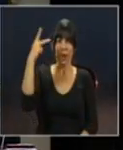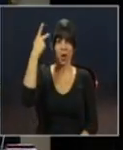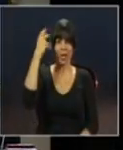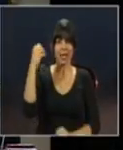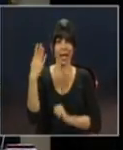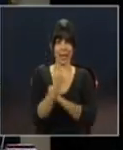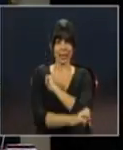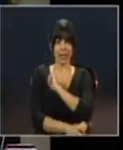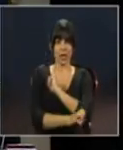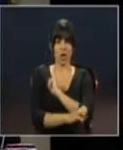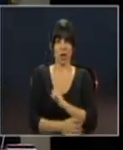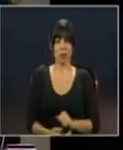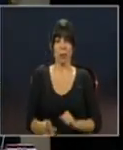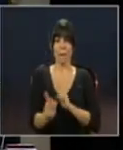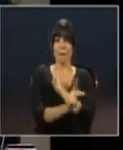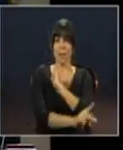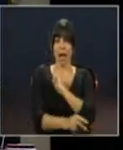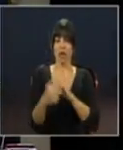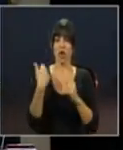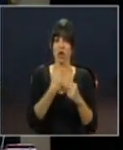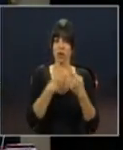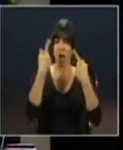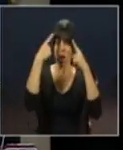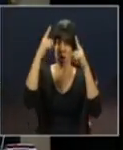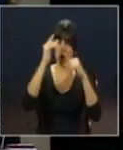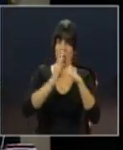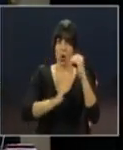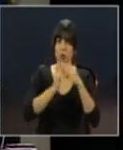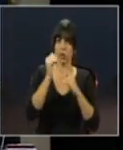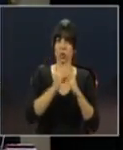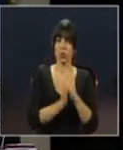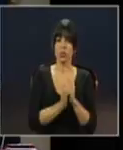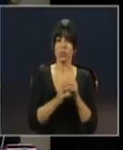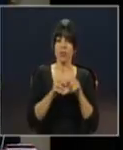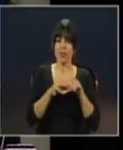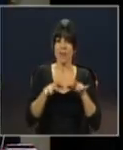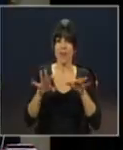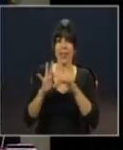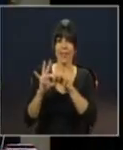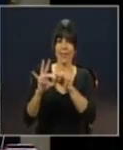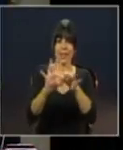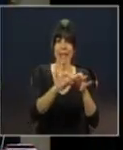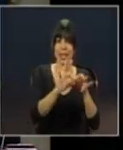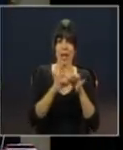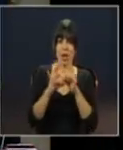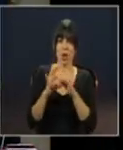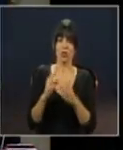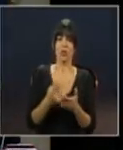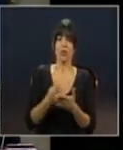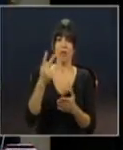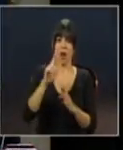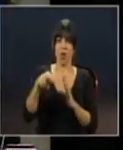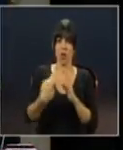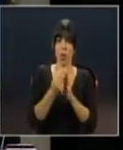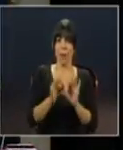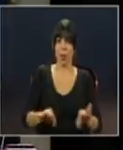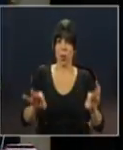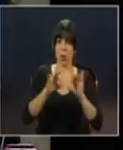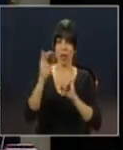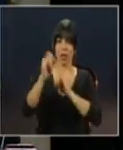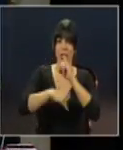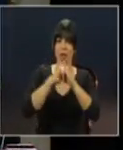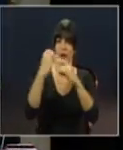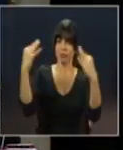exterior. Como país, hemos logrado construir una red de vínculos que nos ha valido un sitial importante en la escena